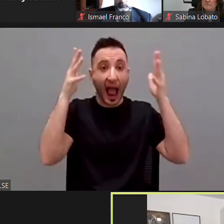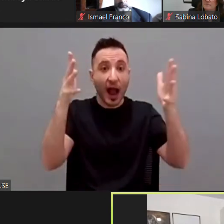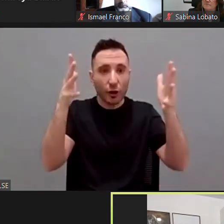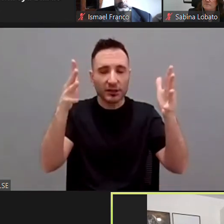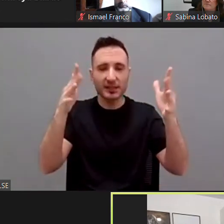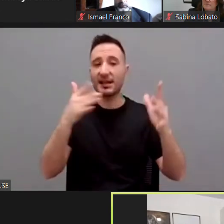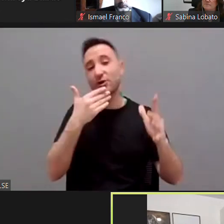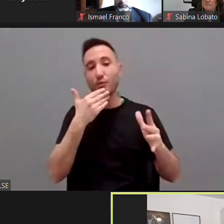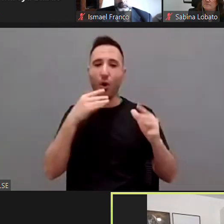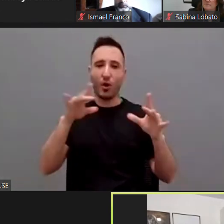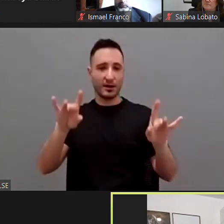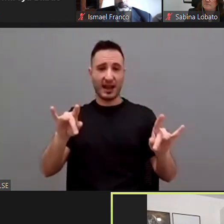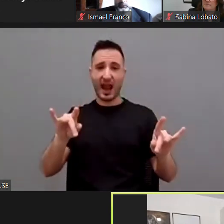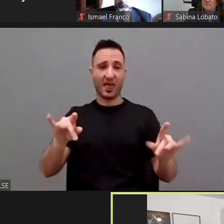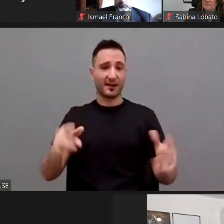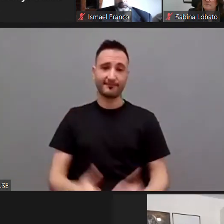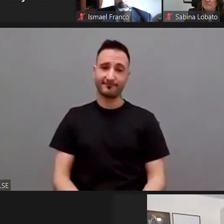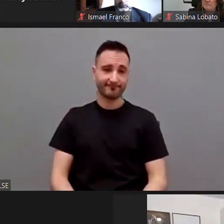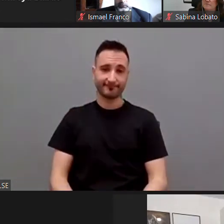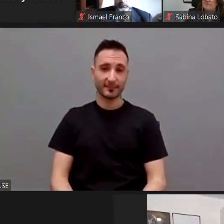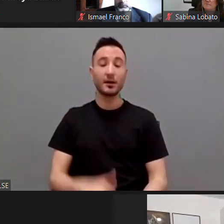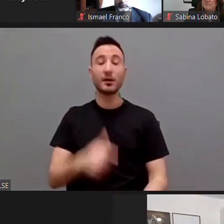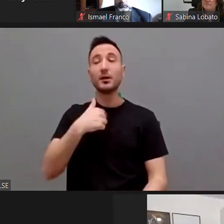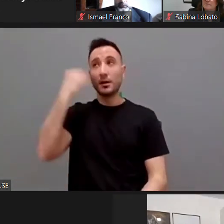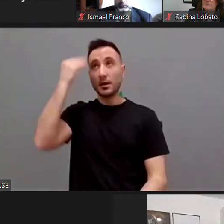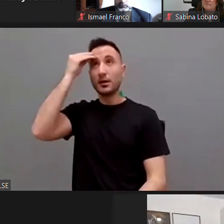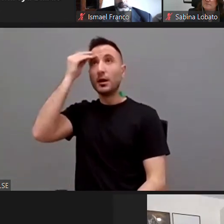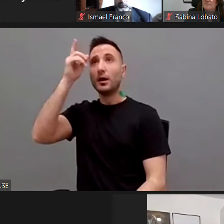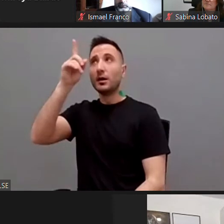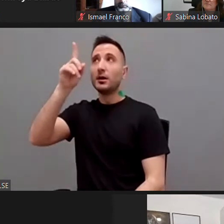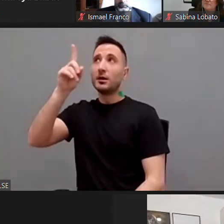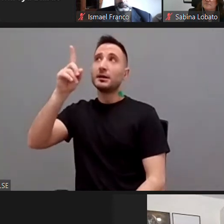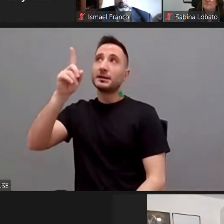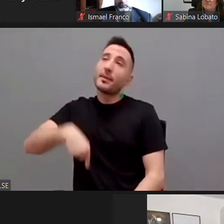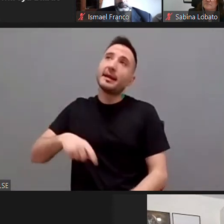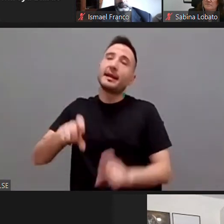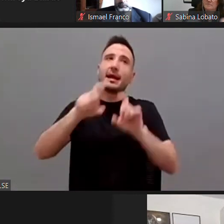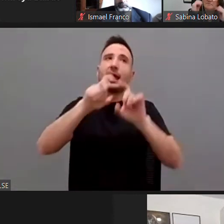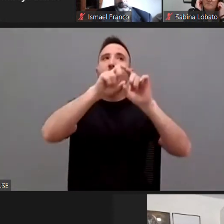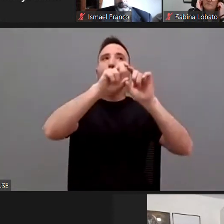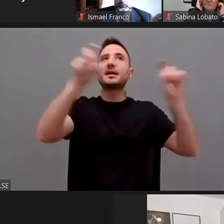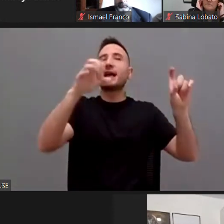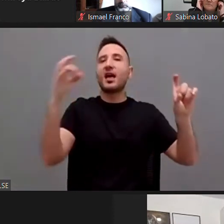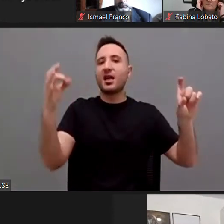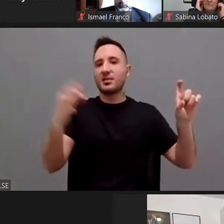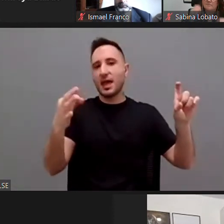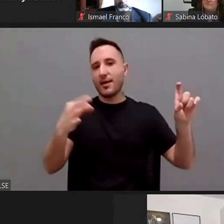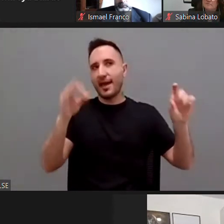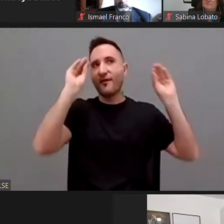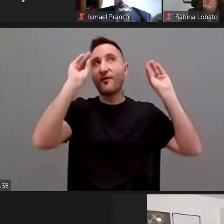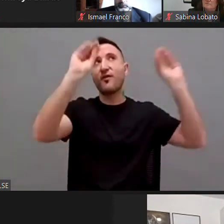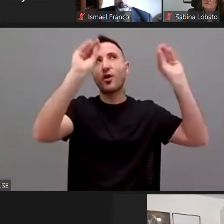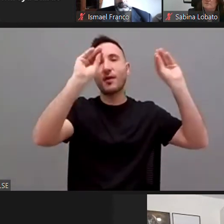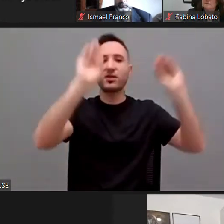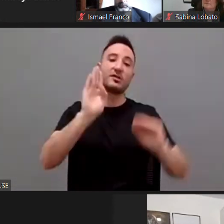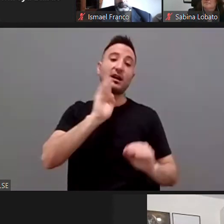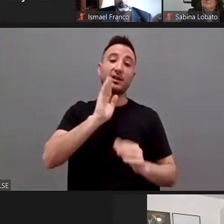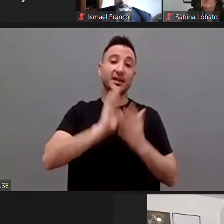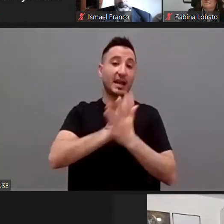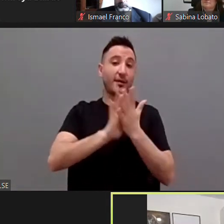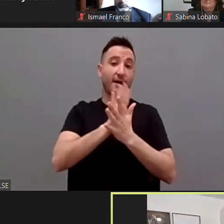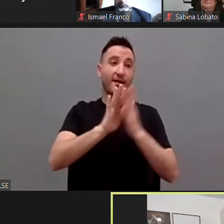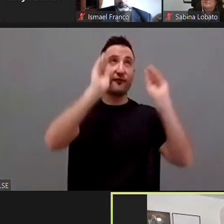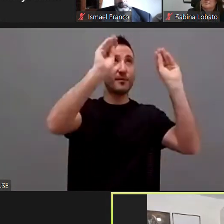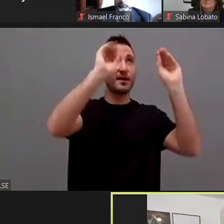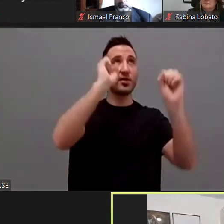creo que de verdad hay que... Supongo que también habrá que dotar a las empresas, evidentemente, claro, y la formación de la que hablábamos antes, claro, a los trabajadores, es decir,